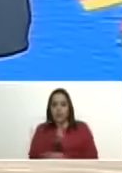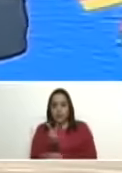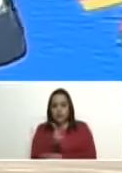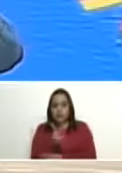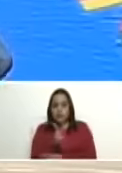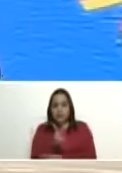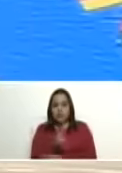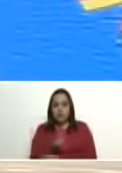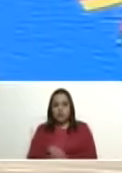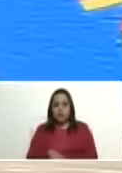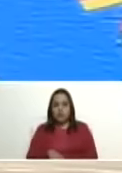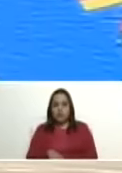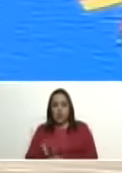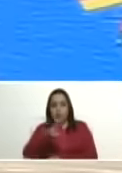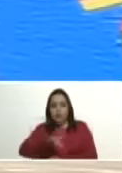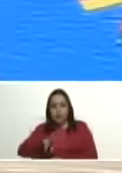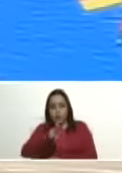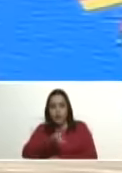través